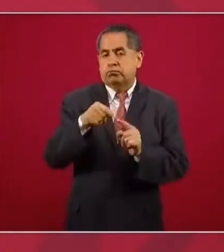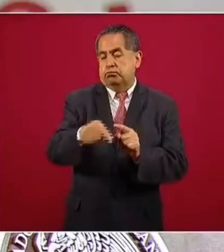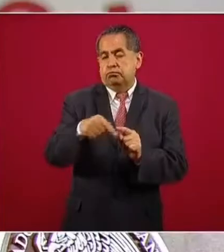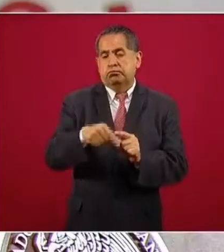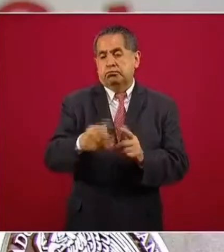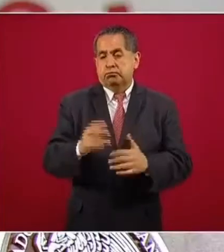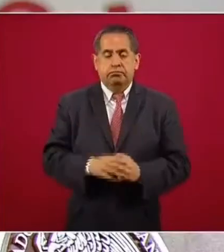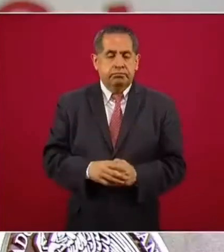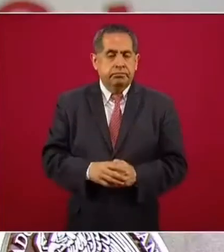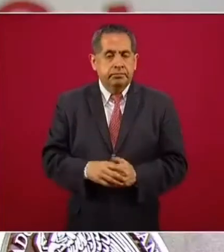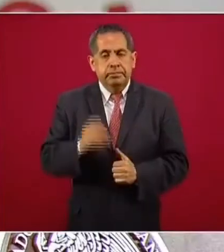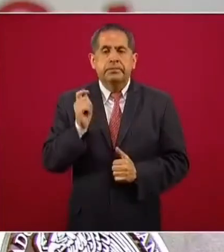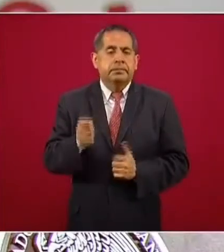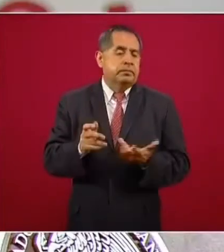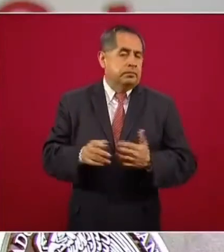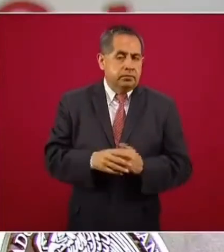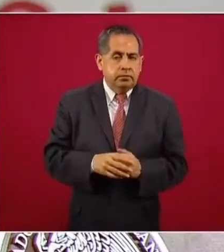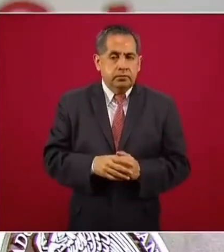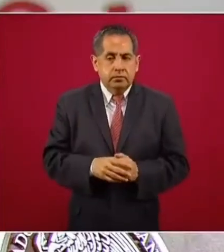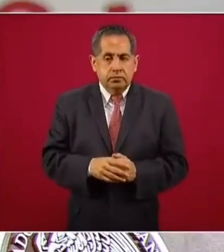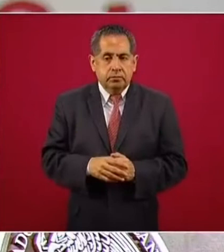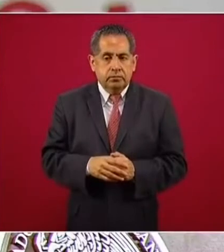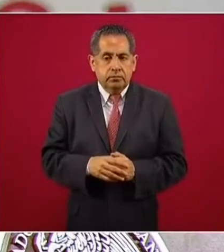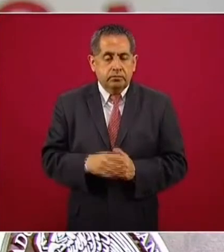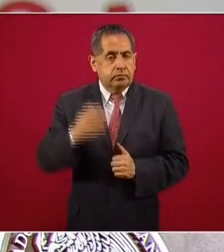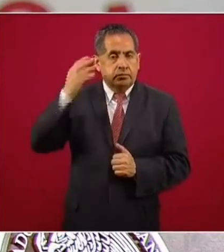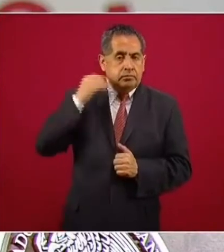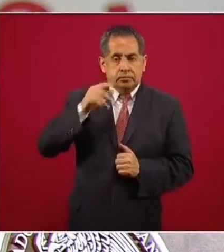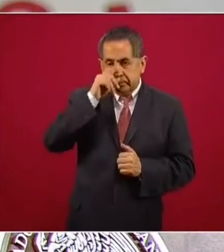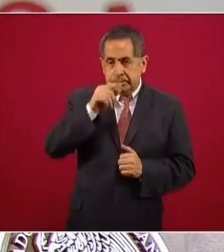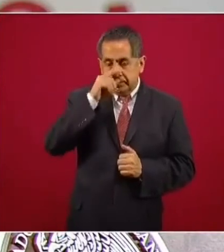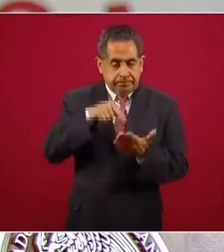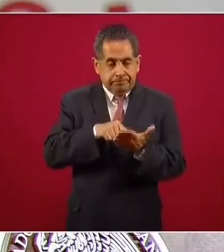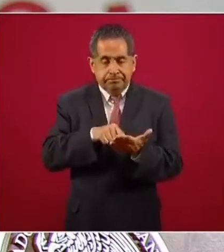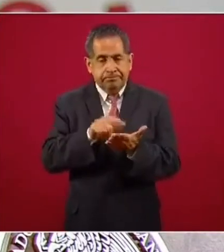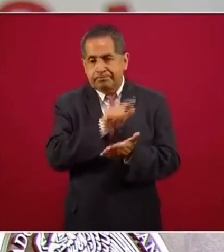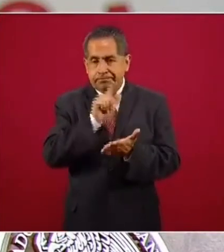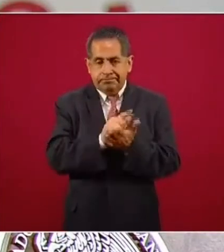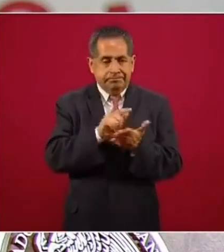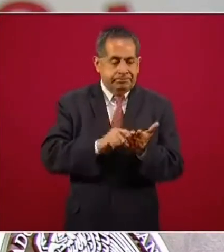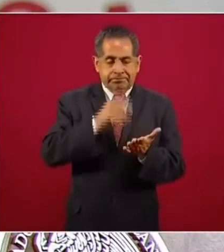no se podía llevar a cabo porque no lo permitía la ley.